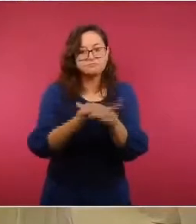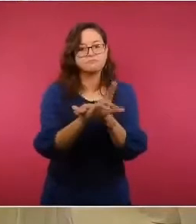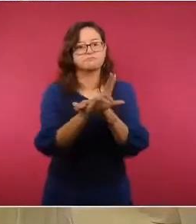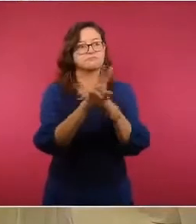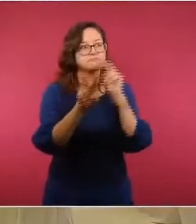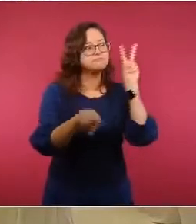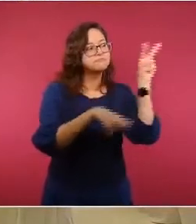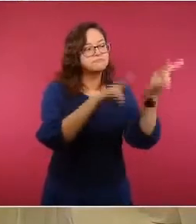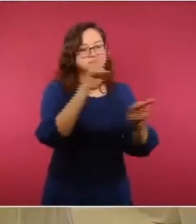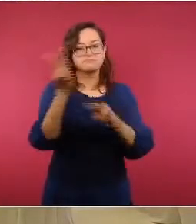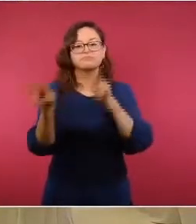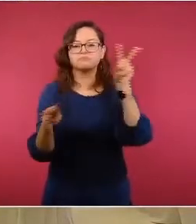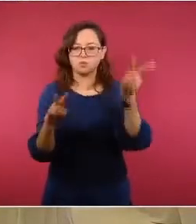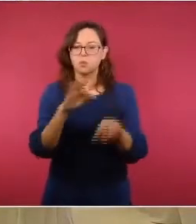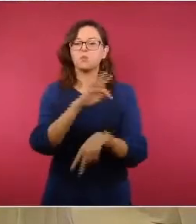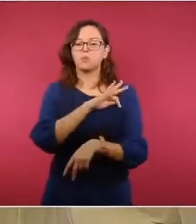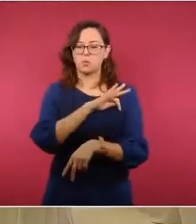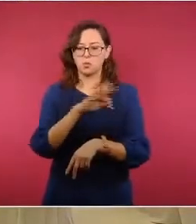para subir